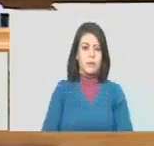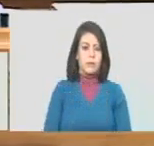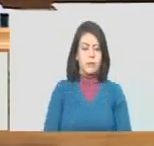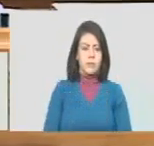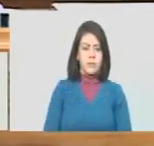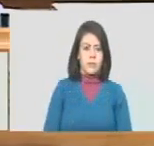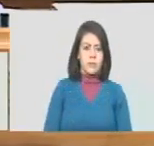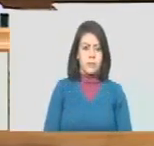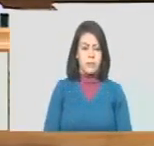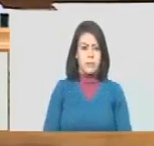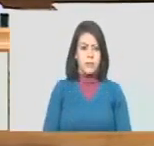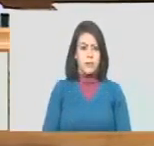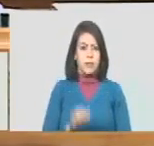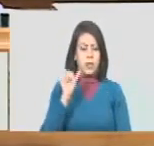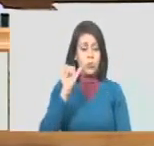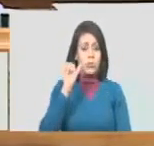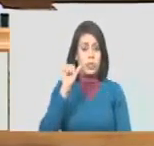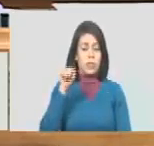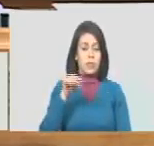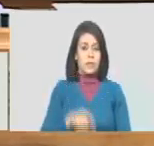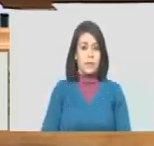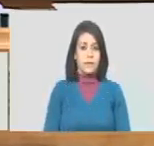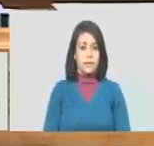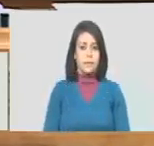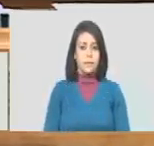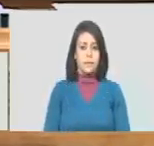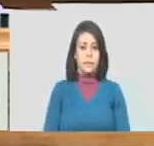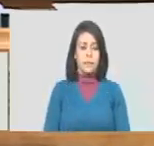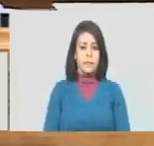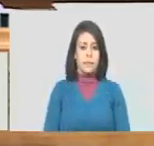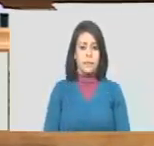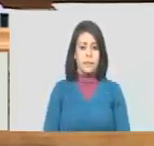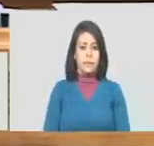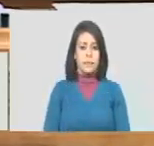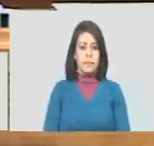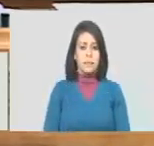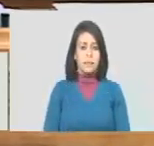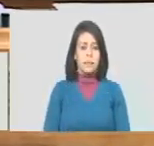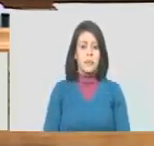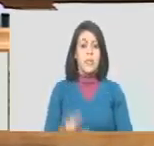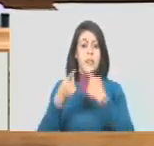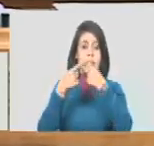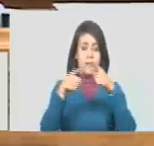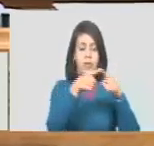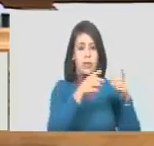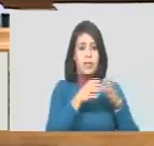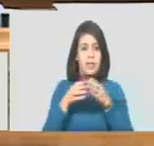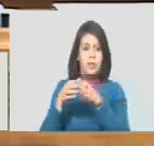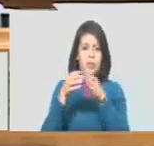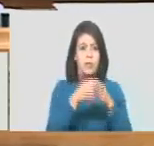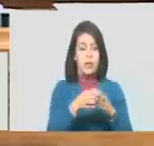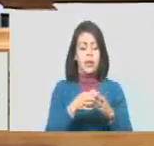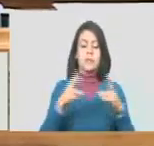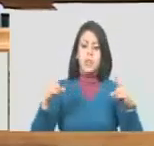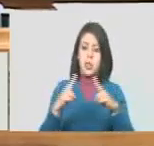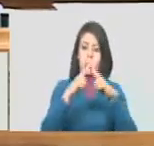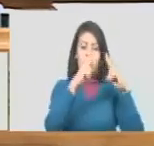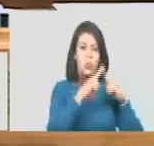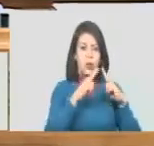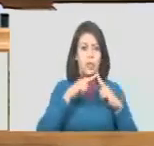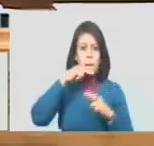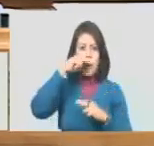Trastorno del Espectro Autista. Y en distintas reuniones que hemos sostenido